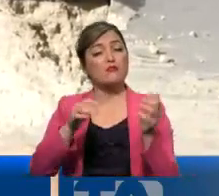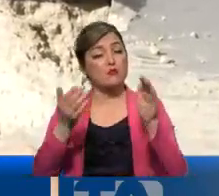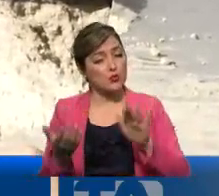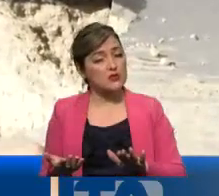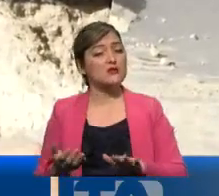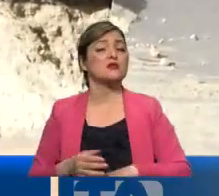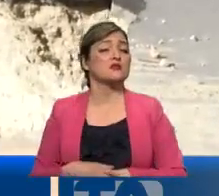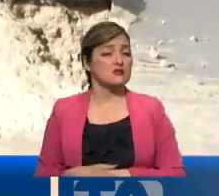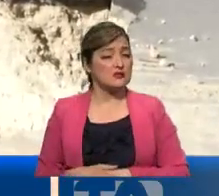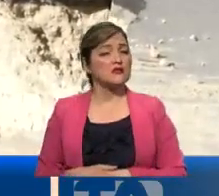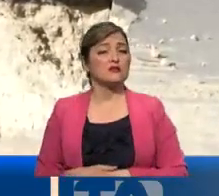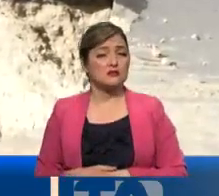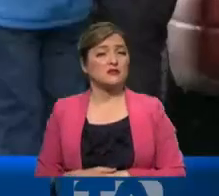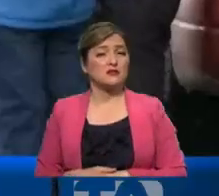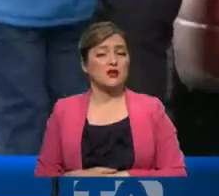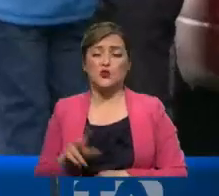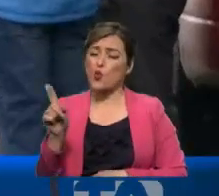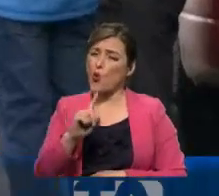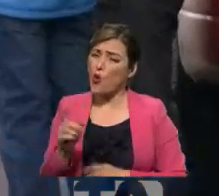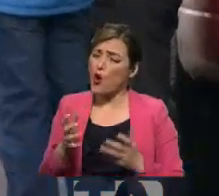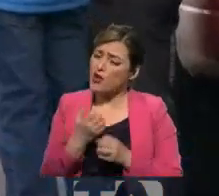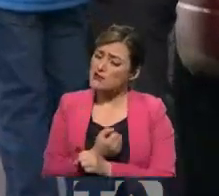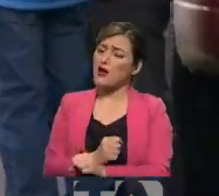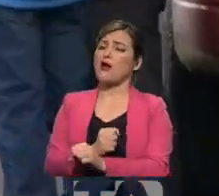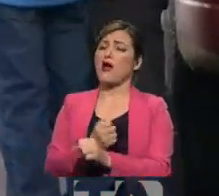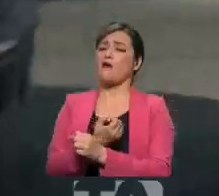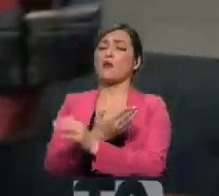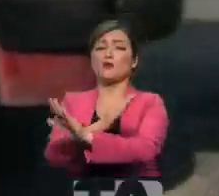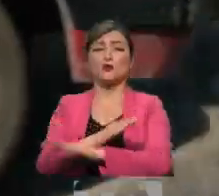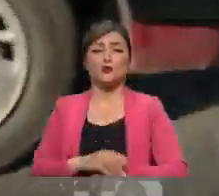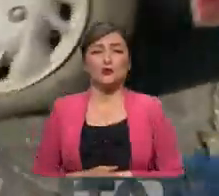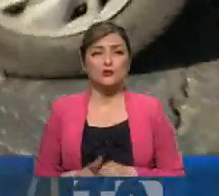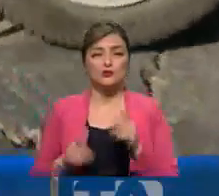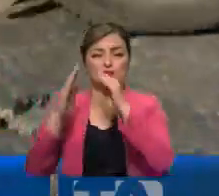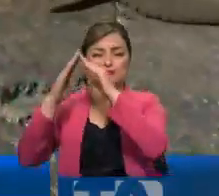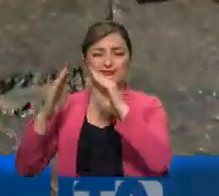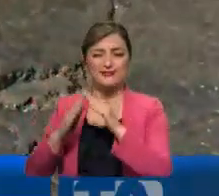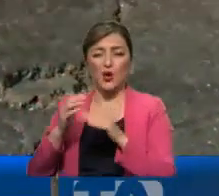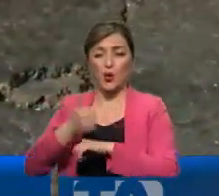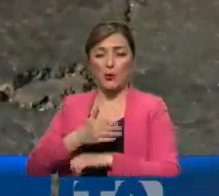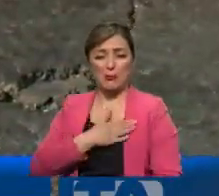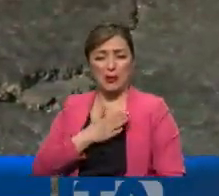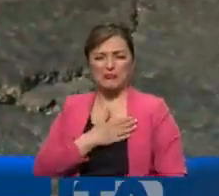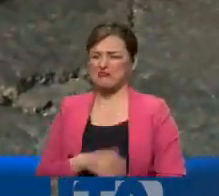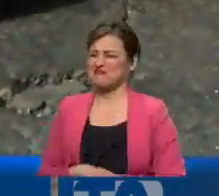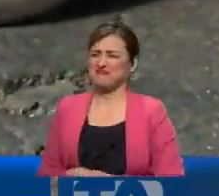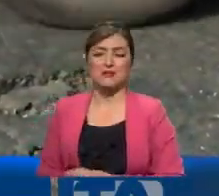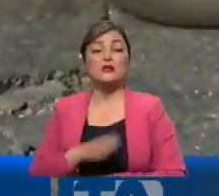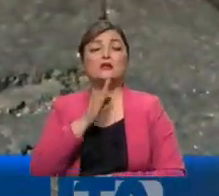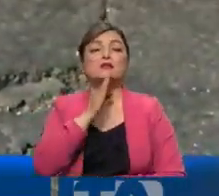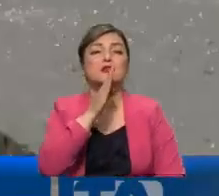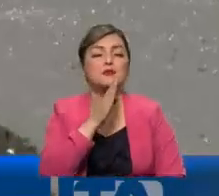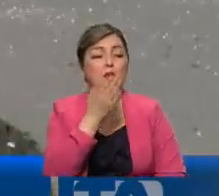tenemos que no llegar a eso los moradores del sector ya no confían en las autoridades es que no es la primera vez que les ofrecen los